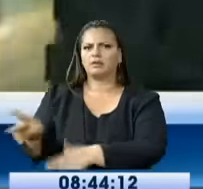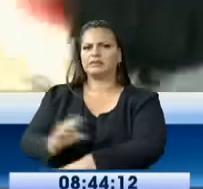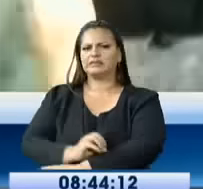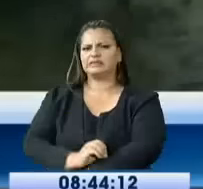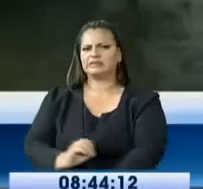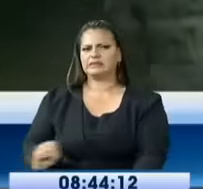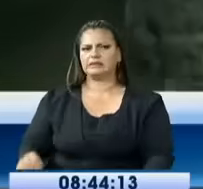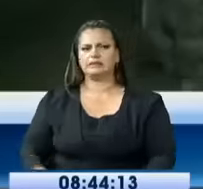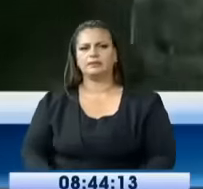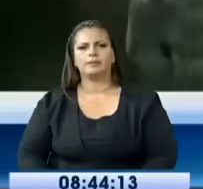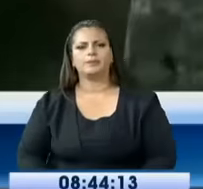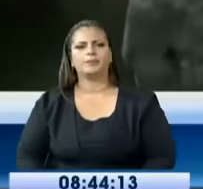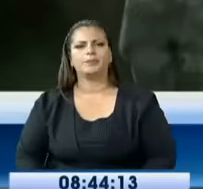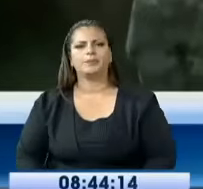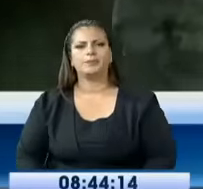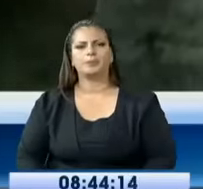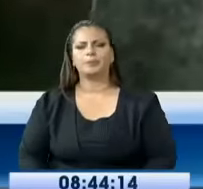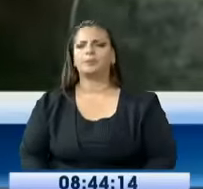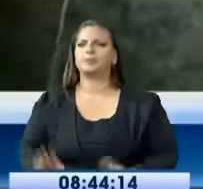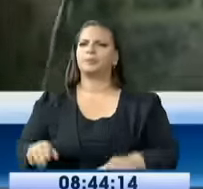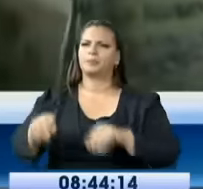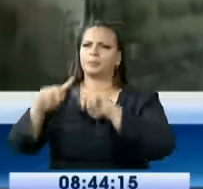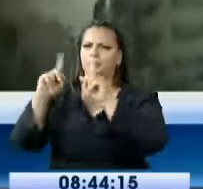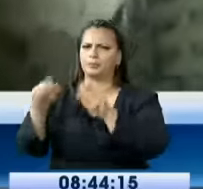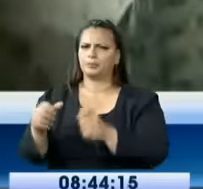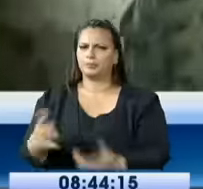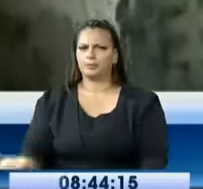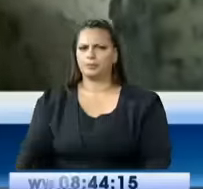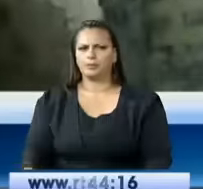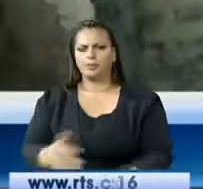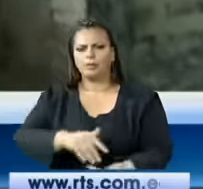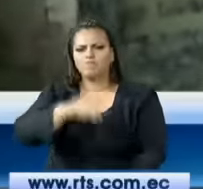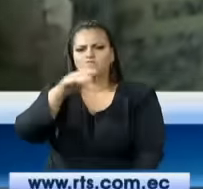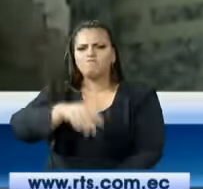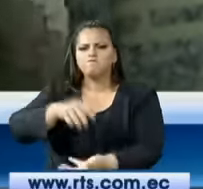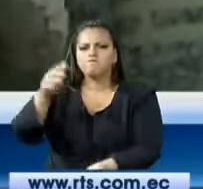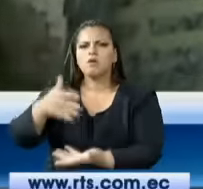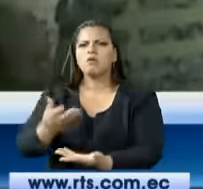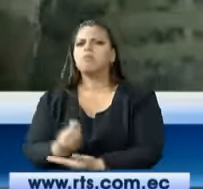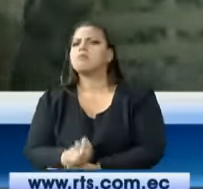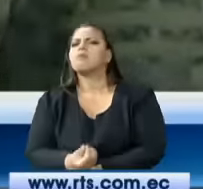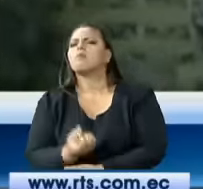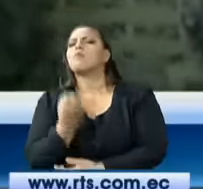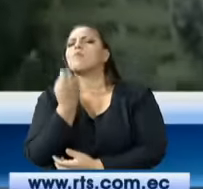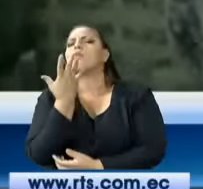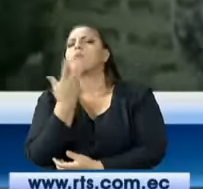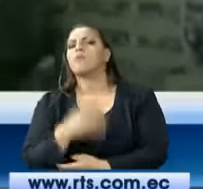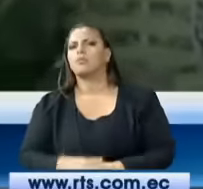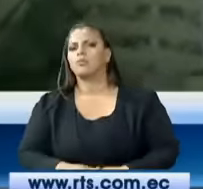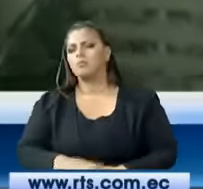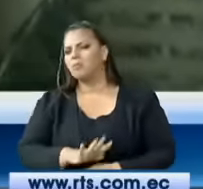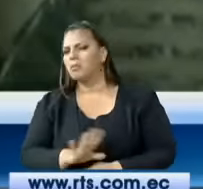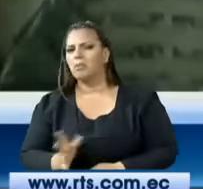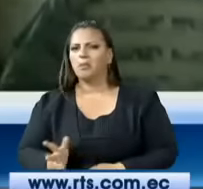Una pregunta, ¿se conoce cuál sería el monto de esta mercadería decomisada o un aproximado?